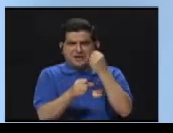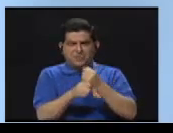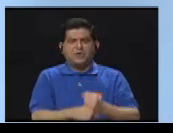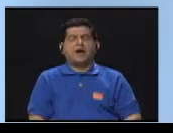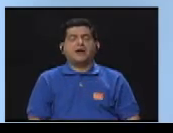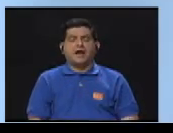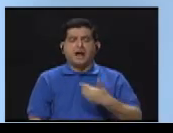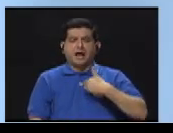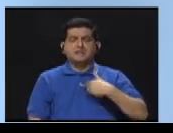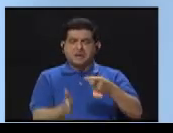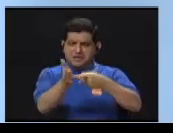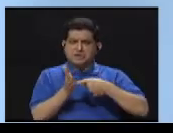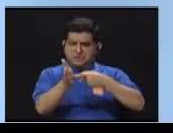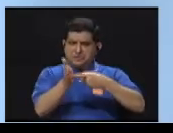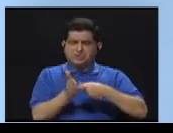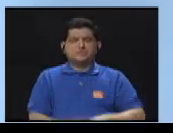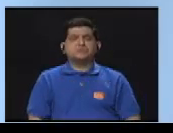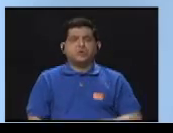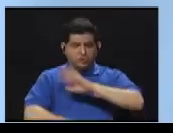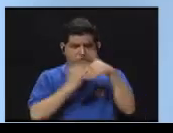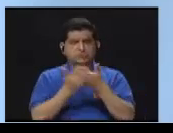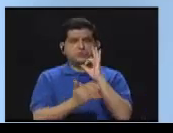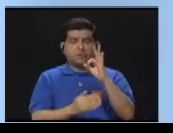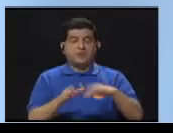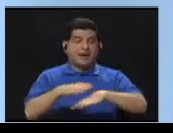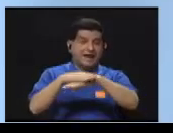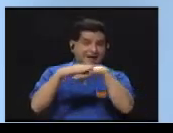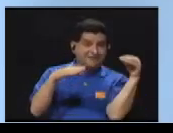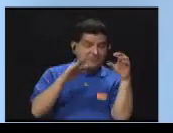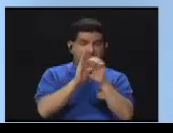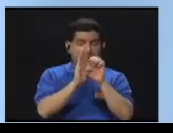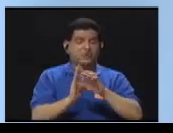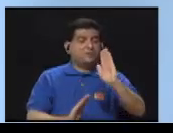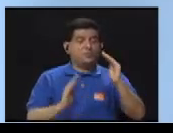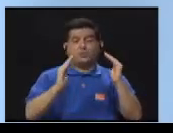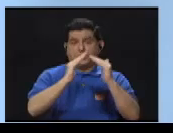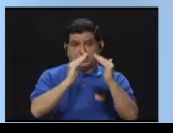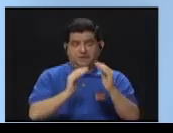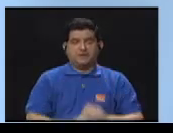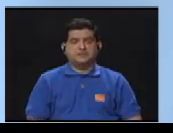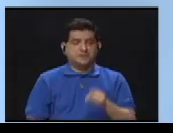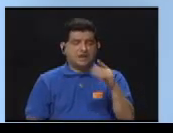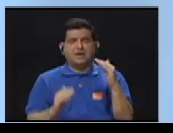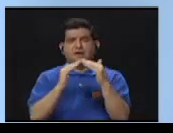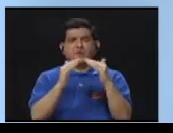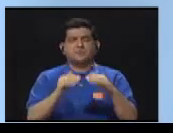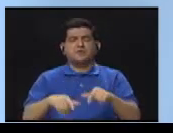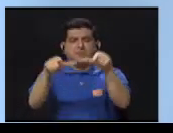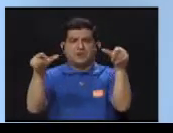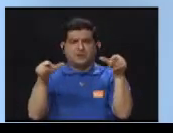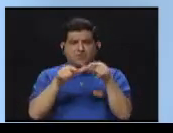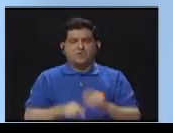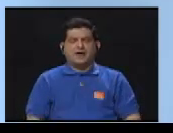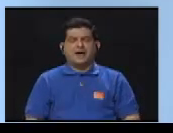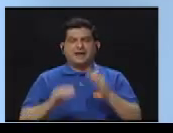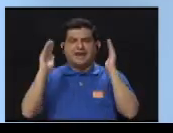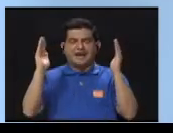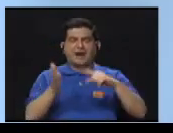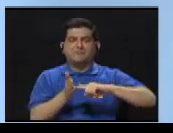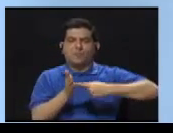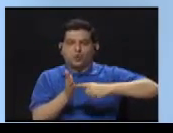él ponía esas condiciones, estaba todo bien. Con respecto a afuera, digamos, por ejemplo, en sus casas, ellos vivían en una zona que llaman Gran Buenos